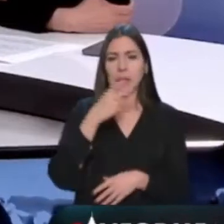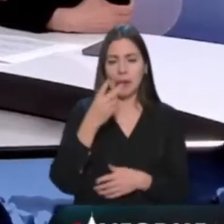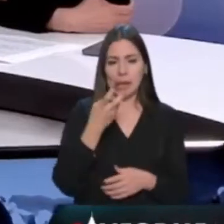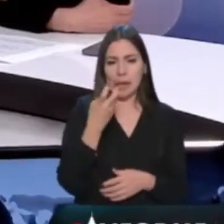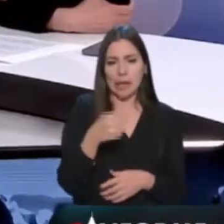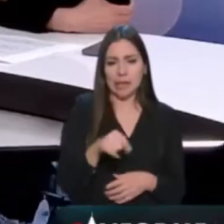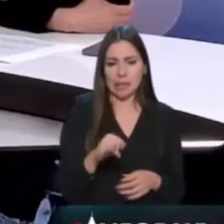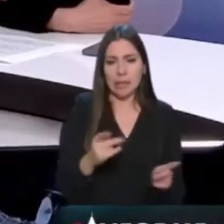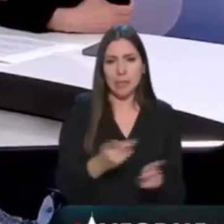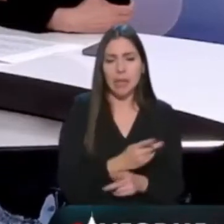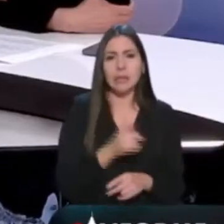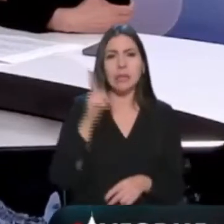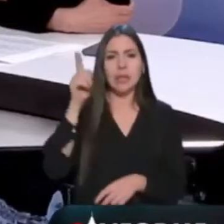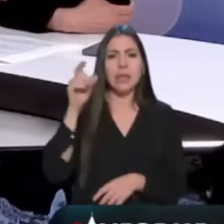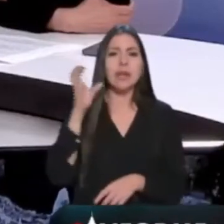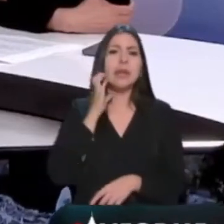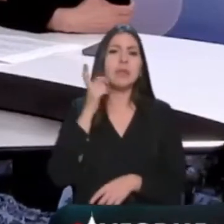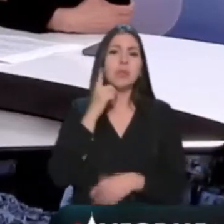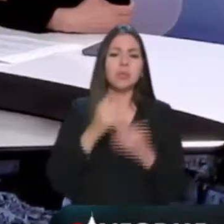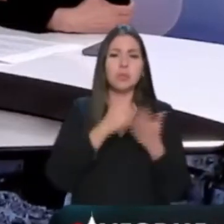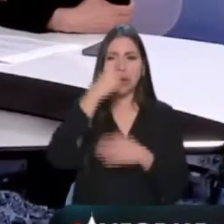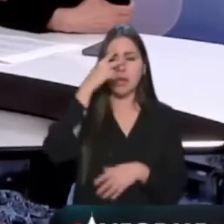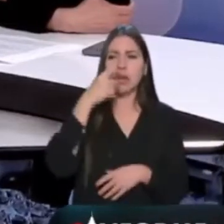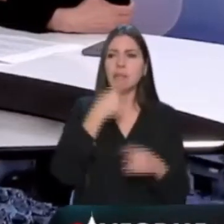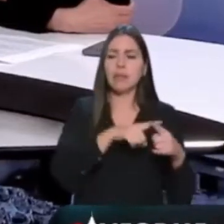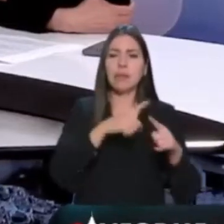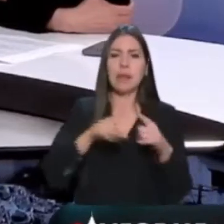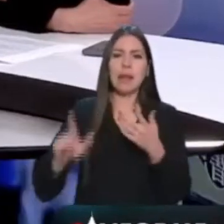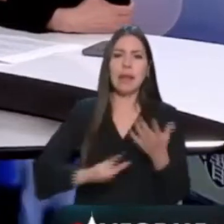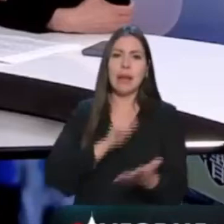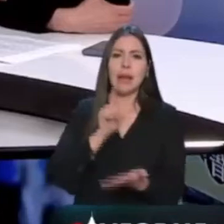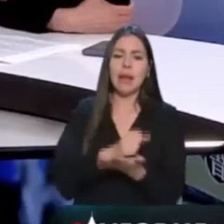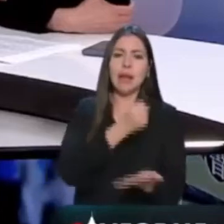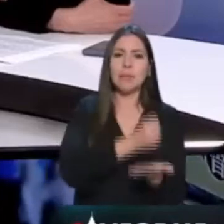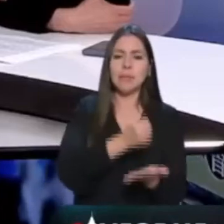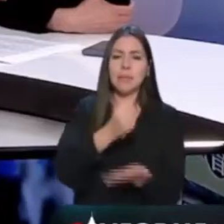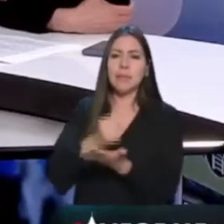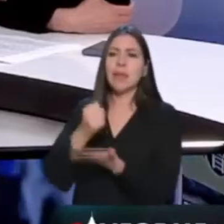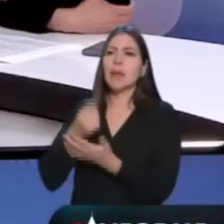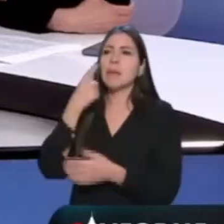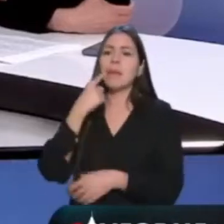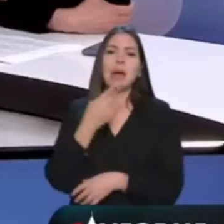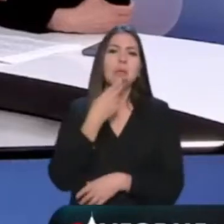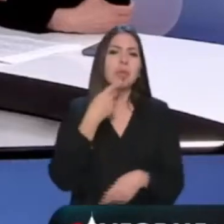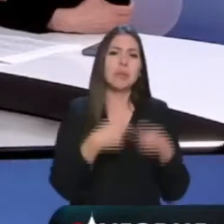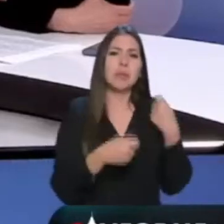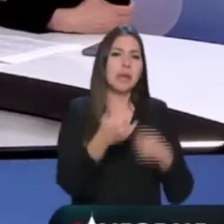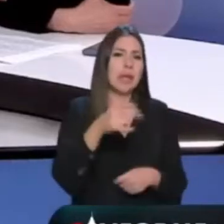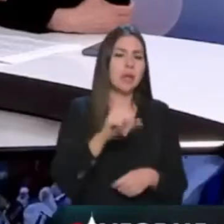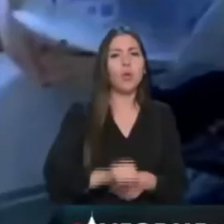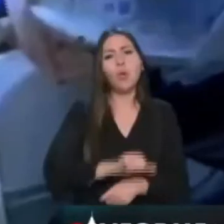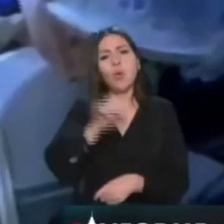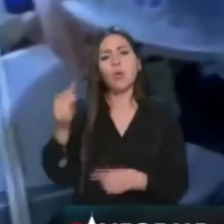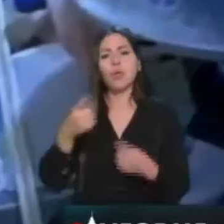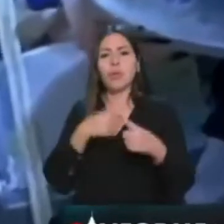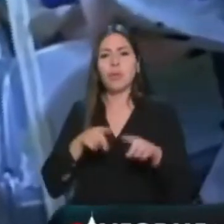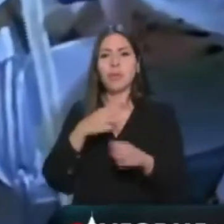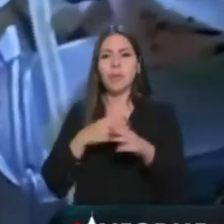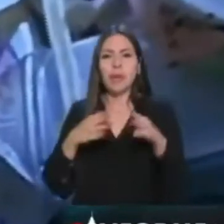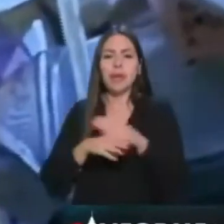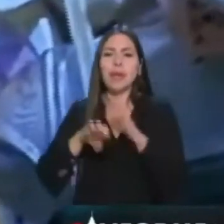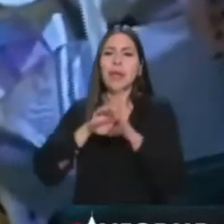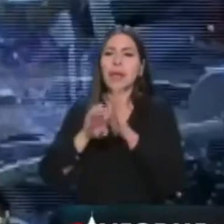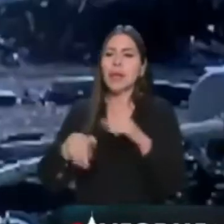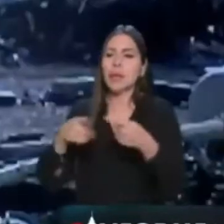leyes en las que se tienen que sustituir los plásticos por otro tipo de materiales. Ahí tenemos los platos, los vasos, los popotes. Claro, y además nos